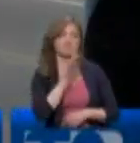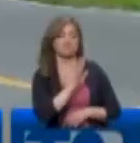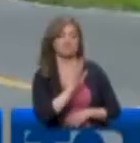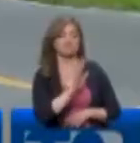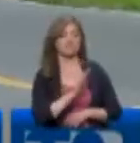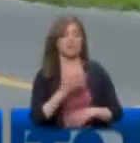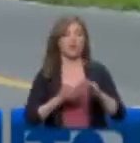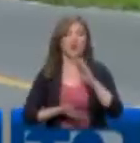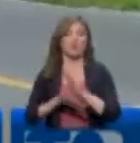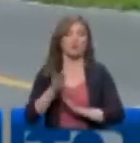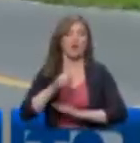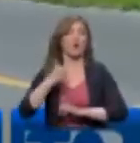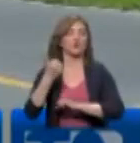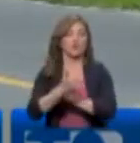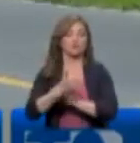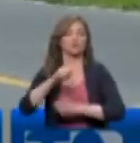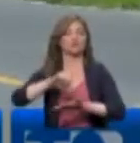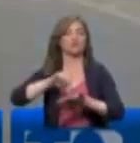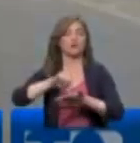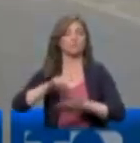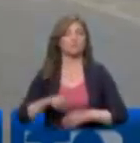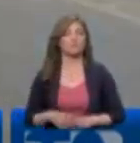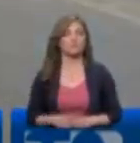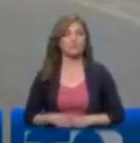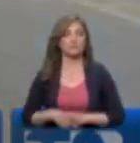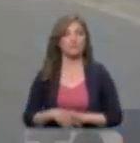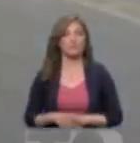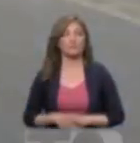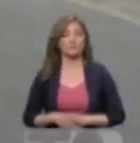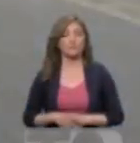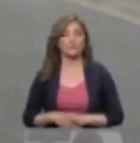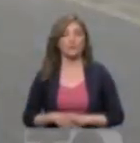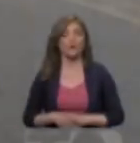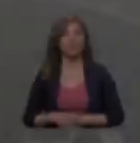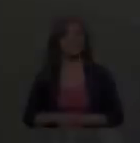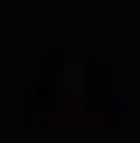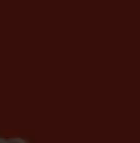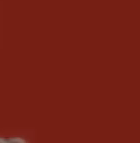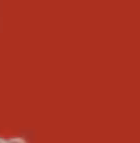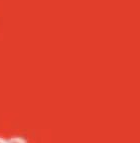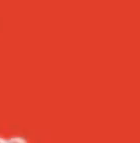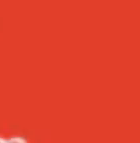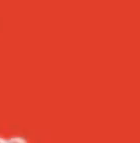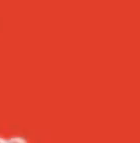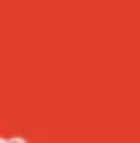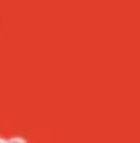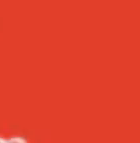encontraba fuera de la ciudad. Desde Santo Domingo, Ramiro Moreira Sánchez, 24 horas.